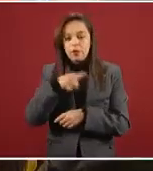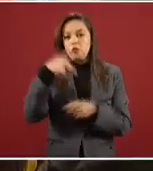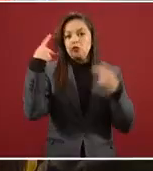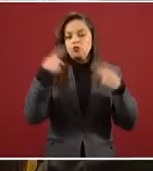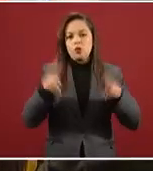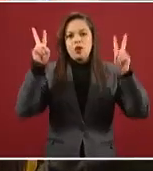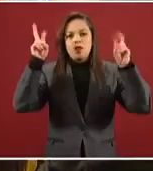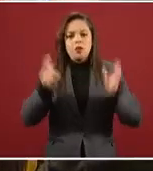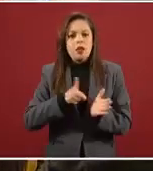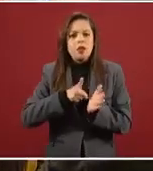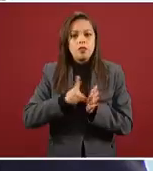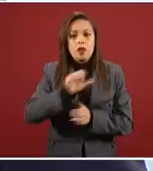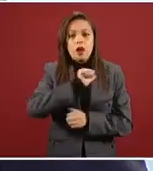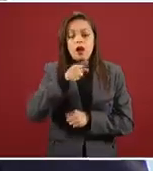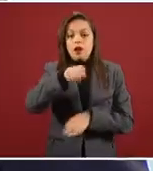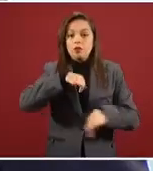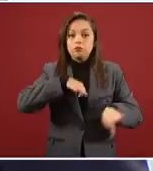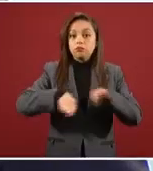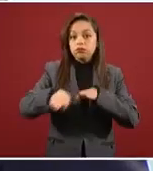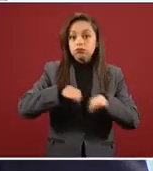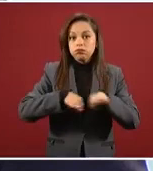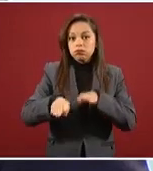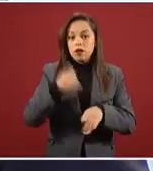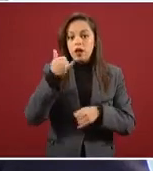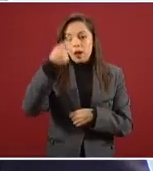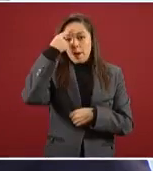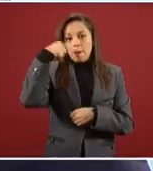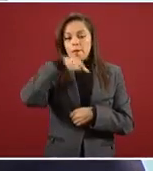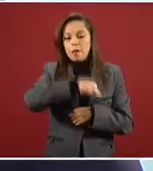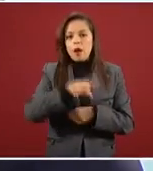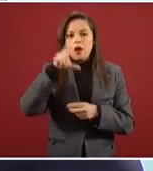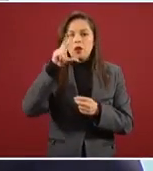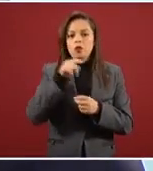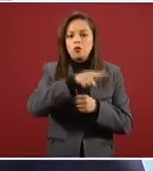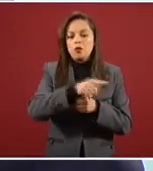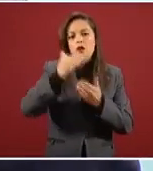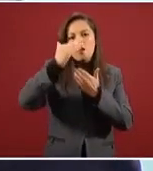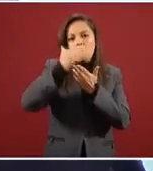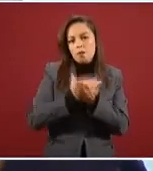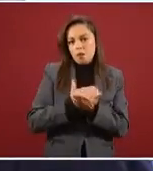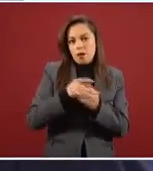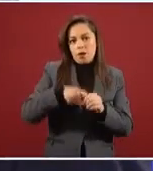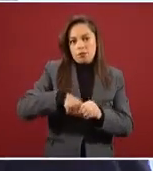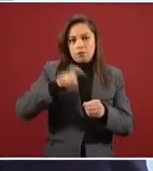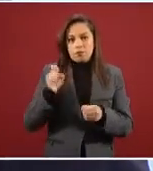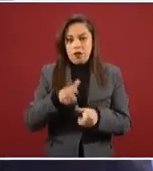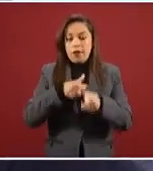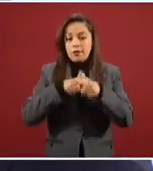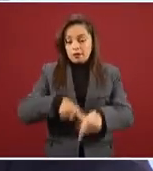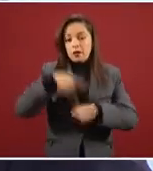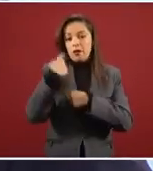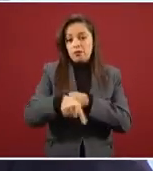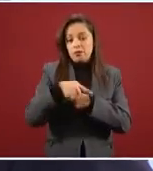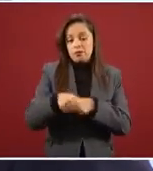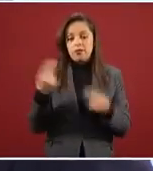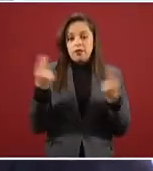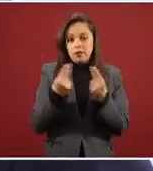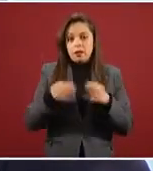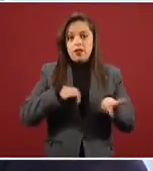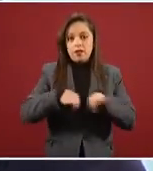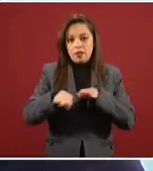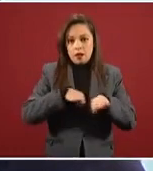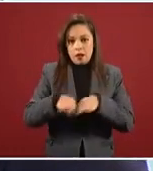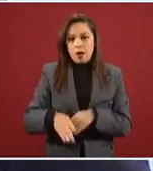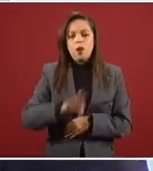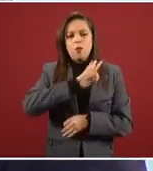derechos laborales y la afectación ante la baja de continuidad laboral y también señalando que hay canales de denuncia para